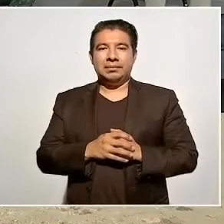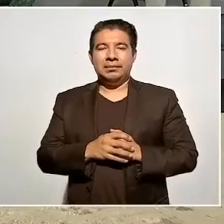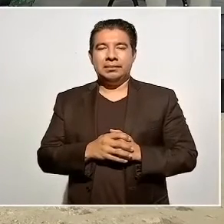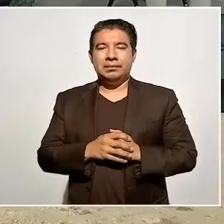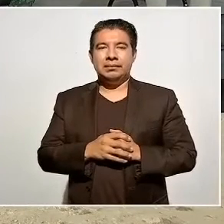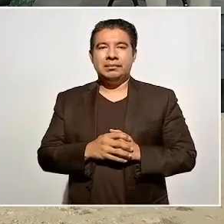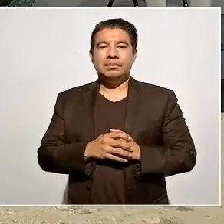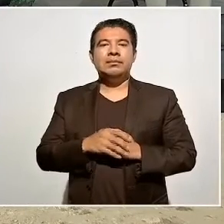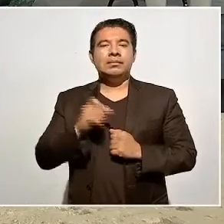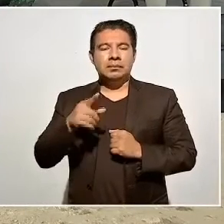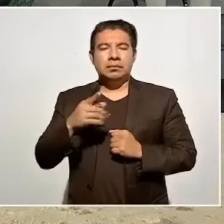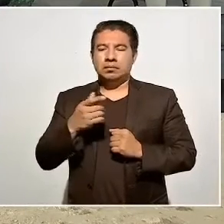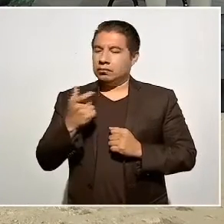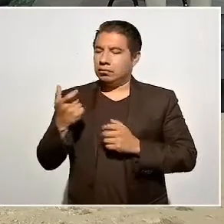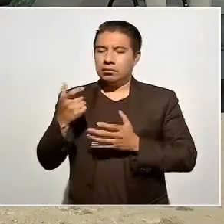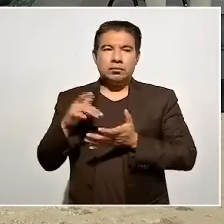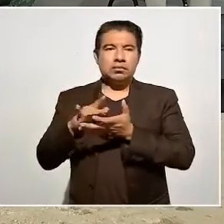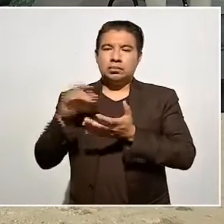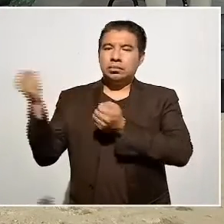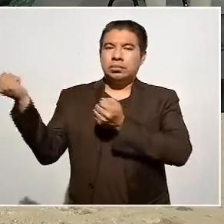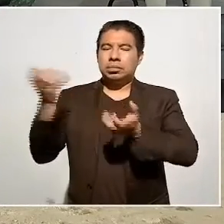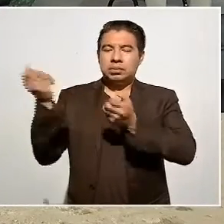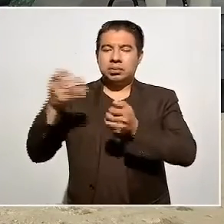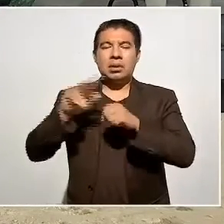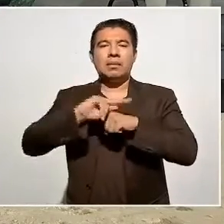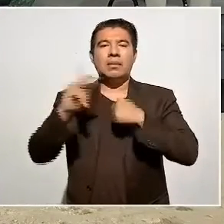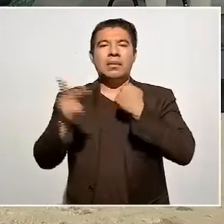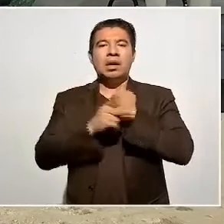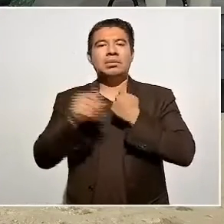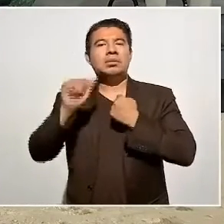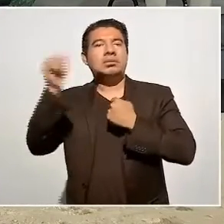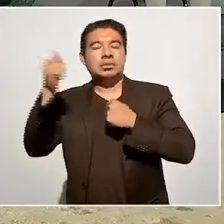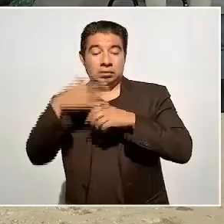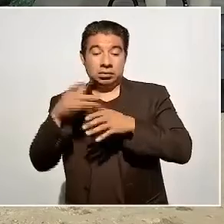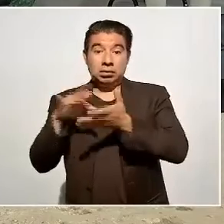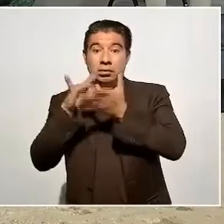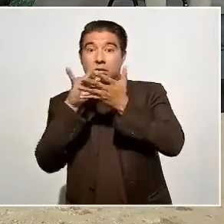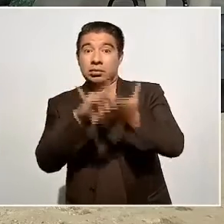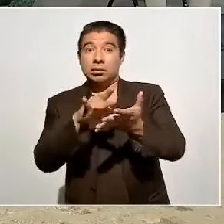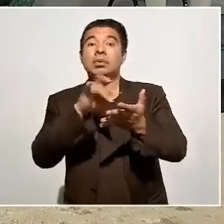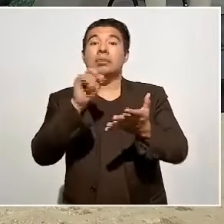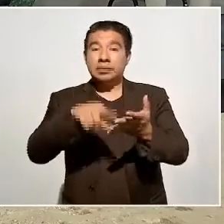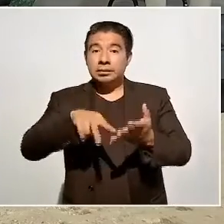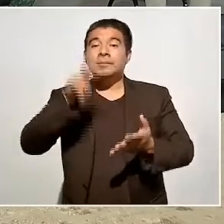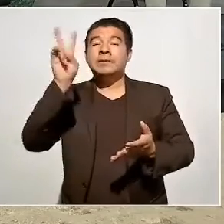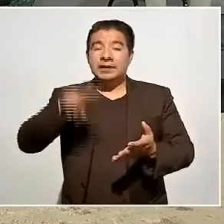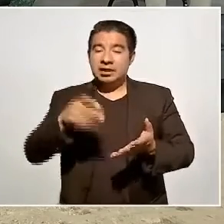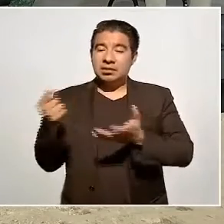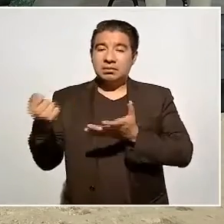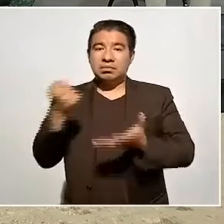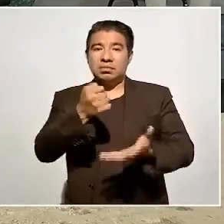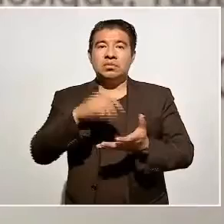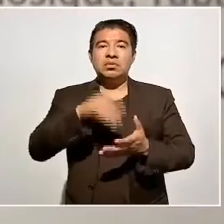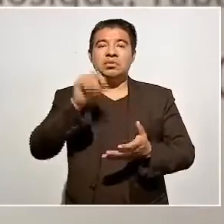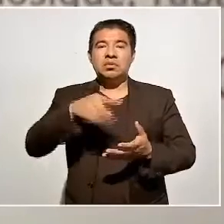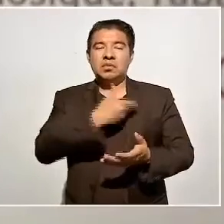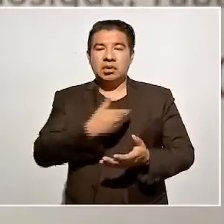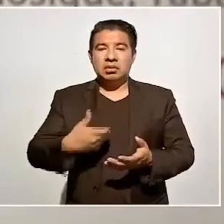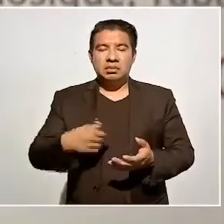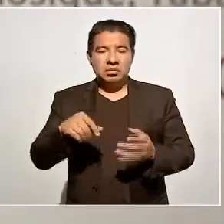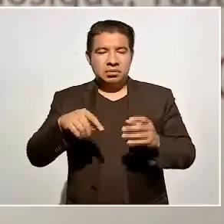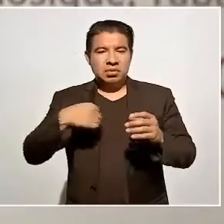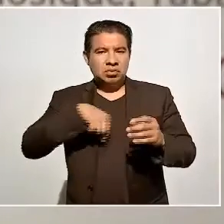Las remesas, no lo olvidemos, son la principal fuente de ingresos que tiene nuestro país.